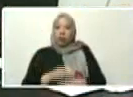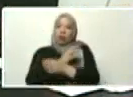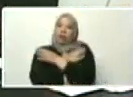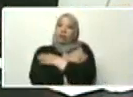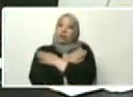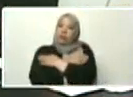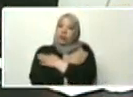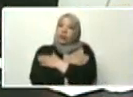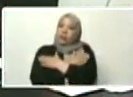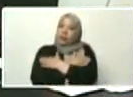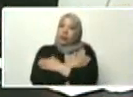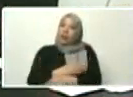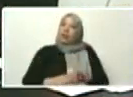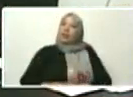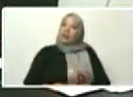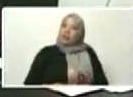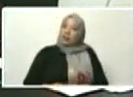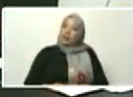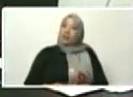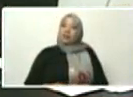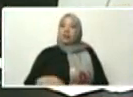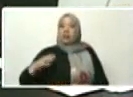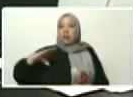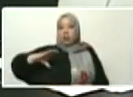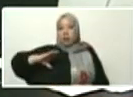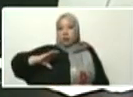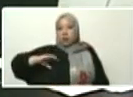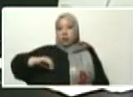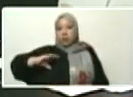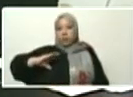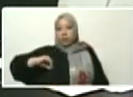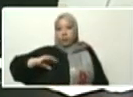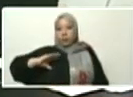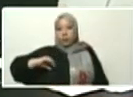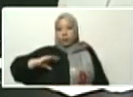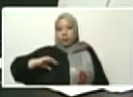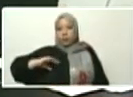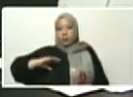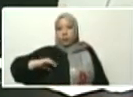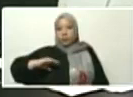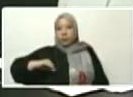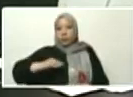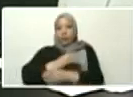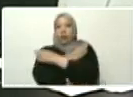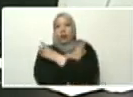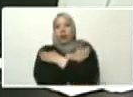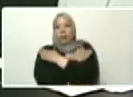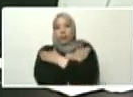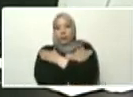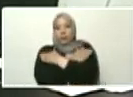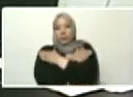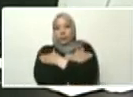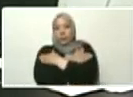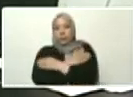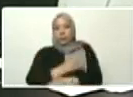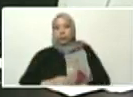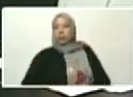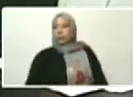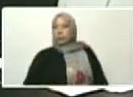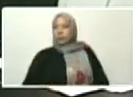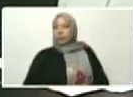felicitar al 6CPC, al Cuerpo de Investigaciones Criminalísticos y Penalísticos de